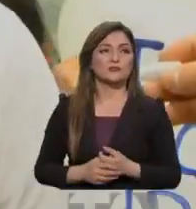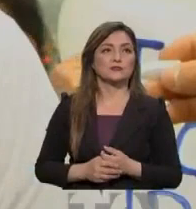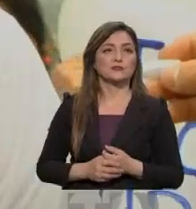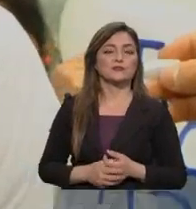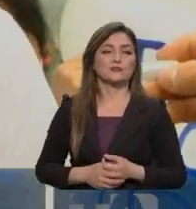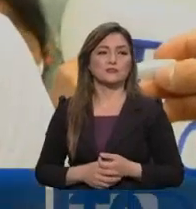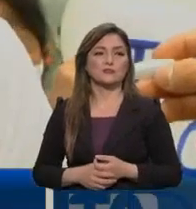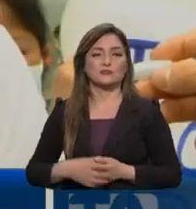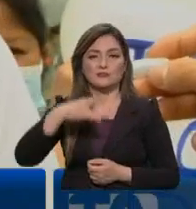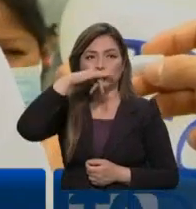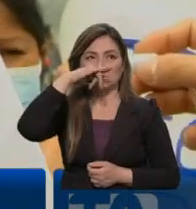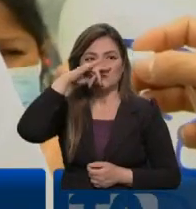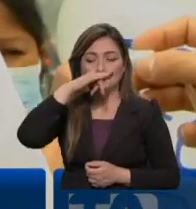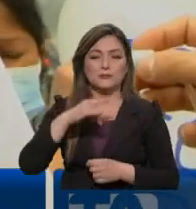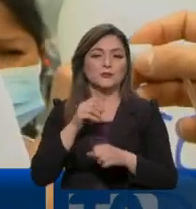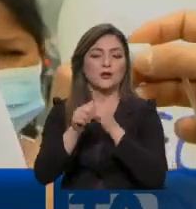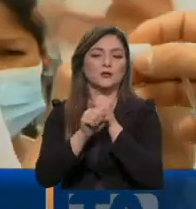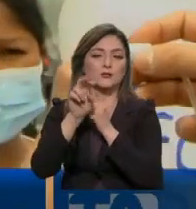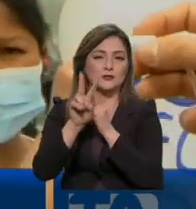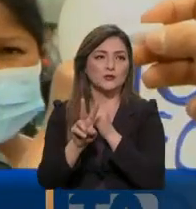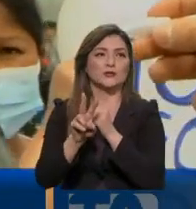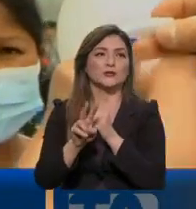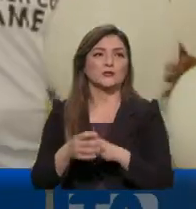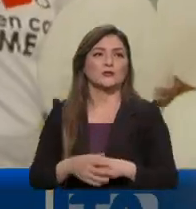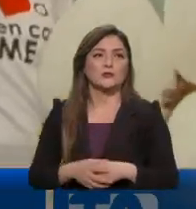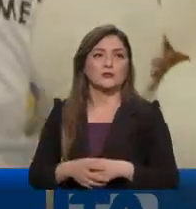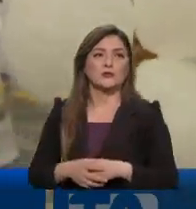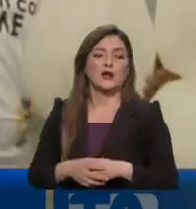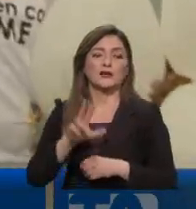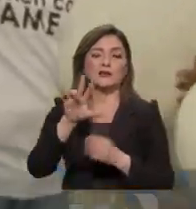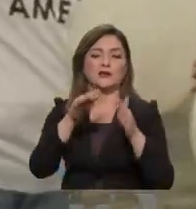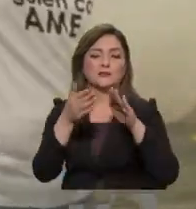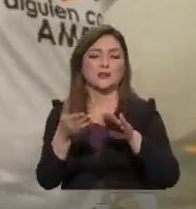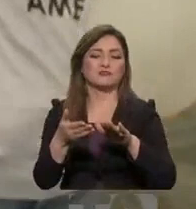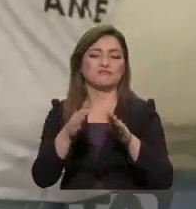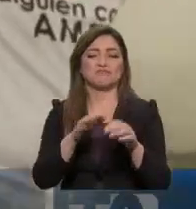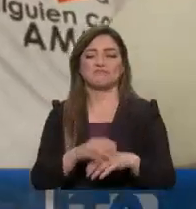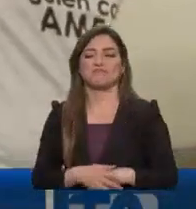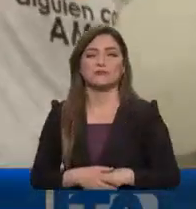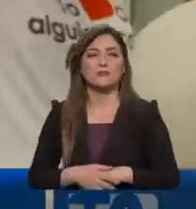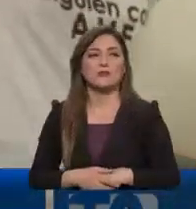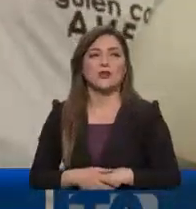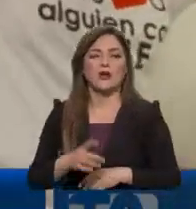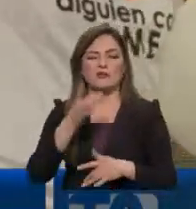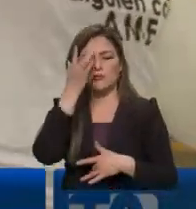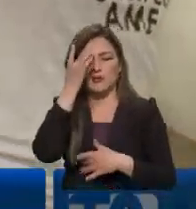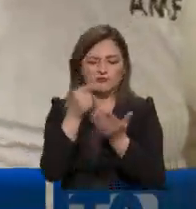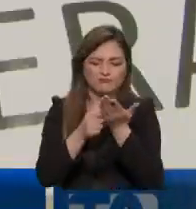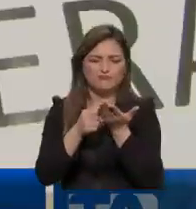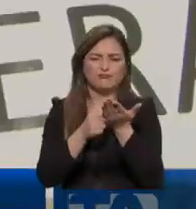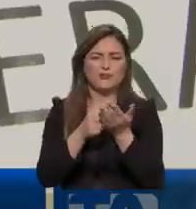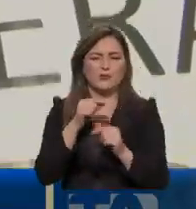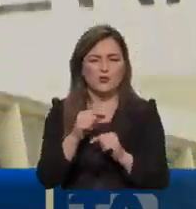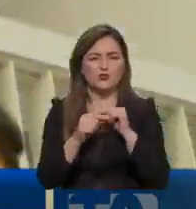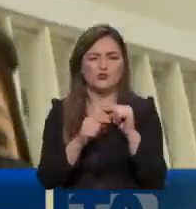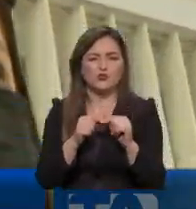que no pasan de sus 2 años de edad, hemos perdido 3 campeones. La atrofia muscular es un grupo de enfermedades genéticas que poco a